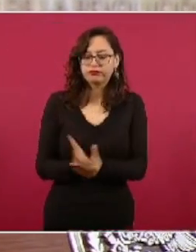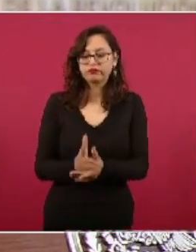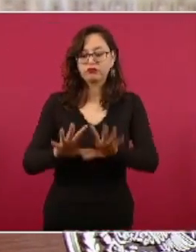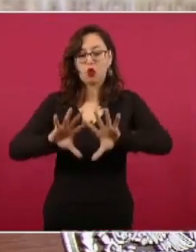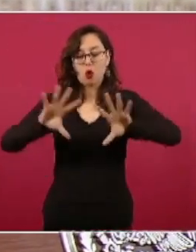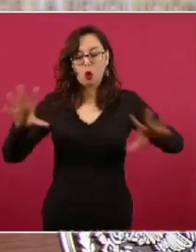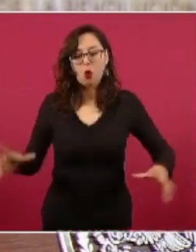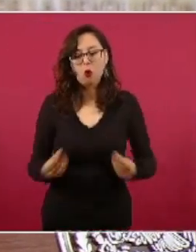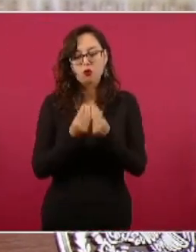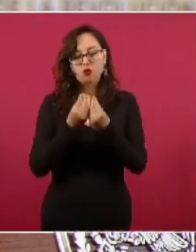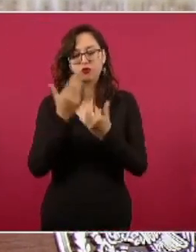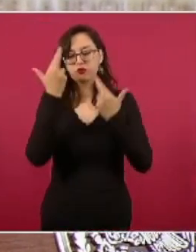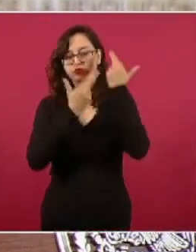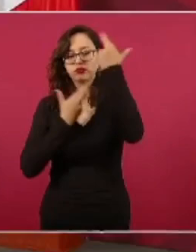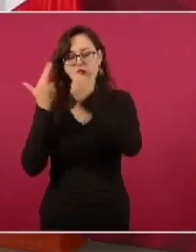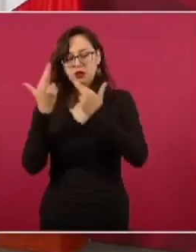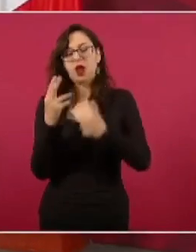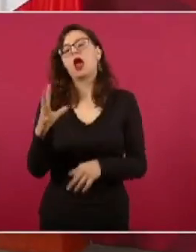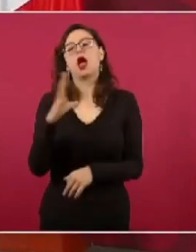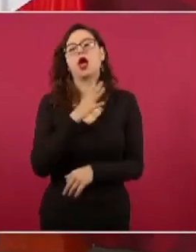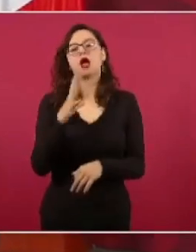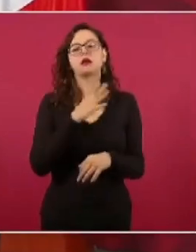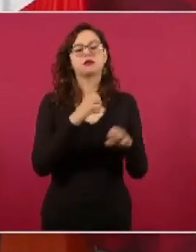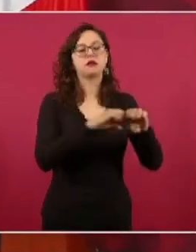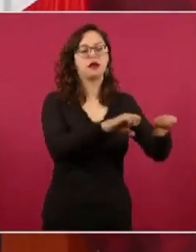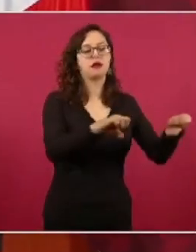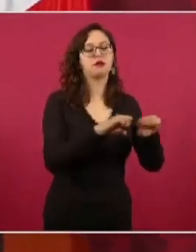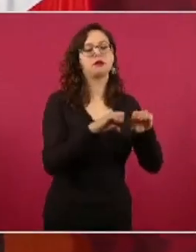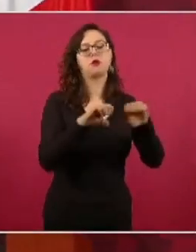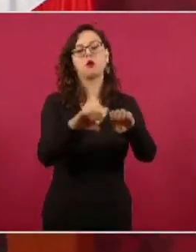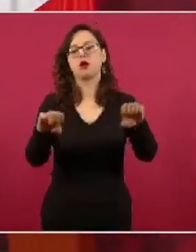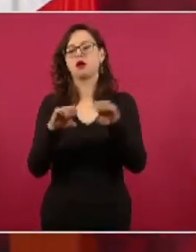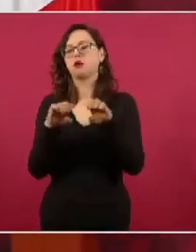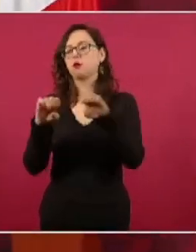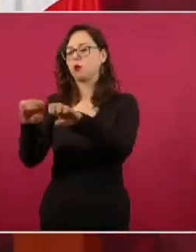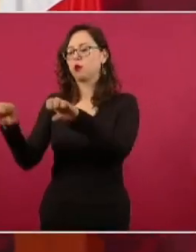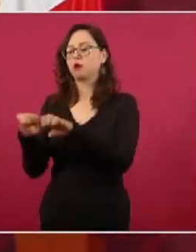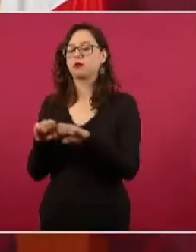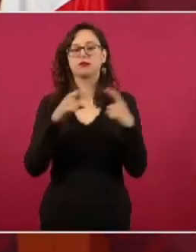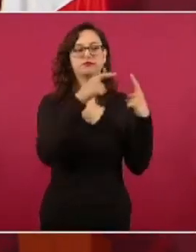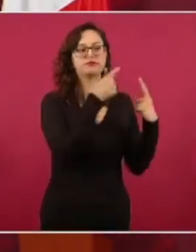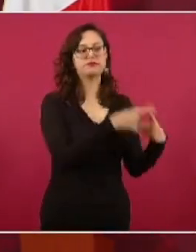todo, se formaron equipos de trabajo